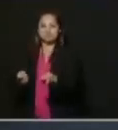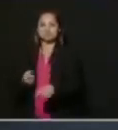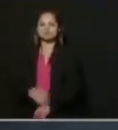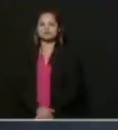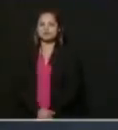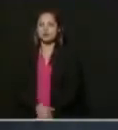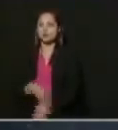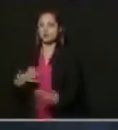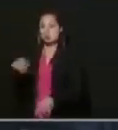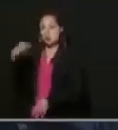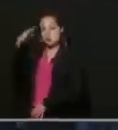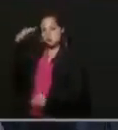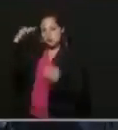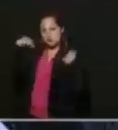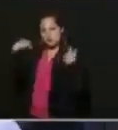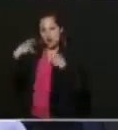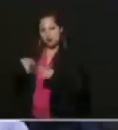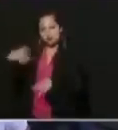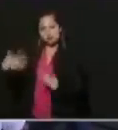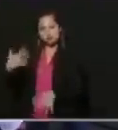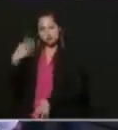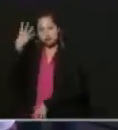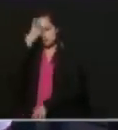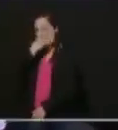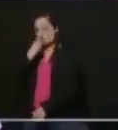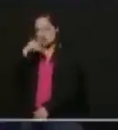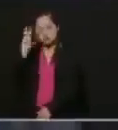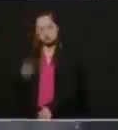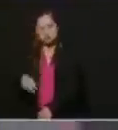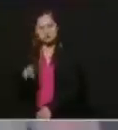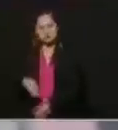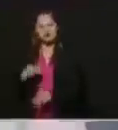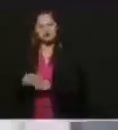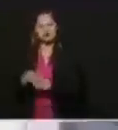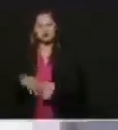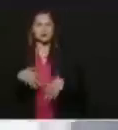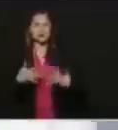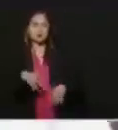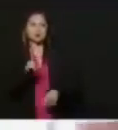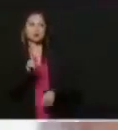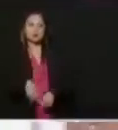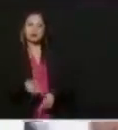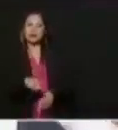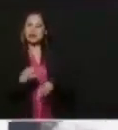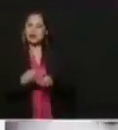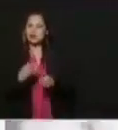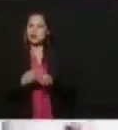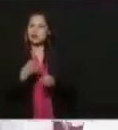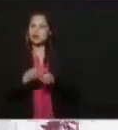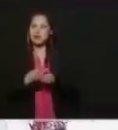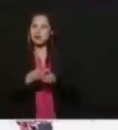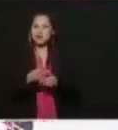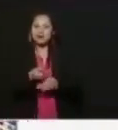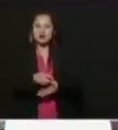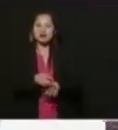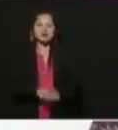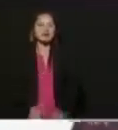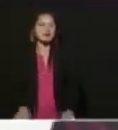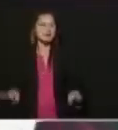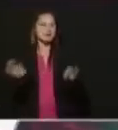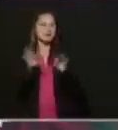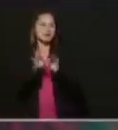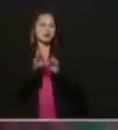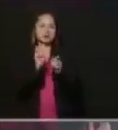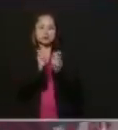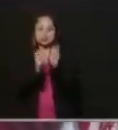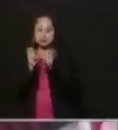verdad. Este es un evento sumamente importante, trascendente, cargado de simbolismo. porque le están entregando el bastón de mando que representa